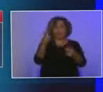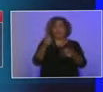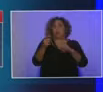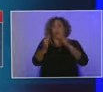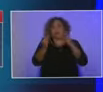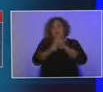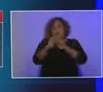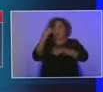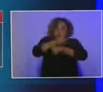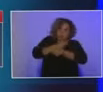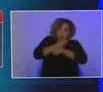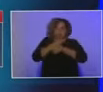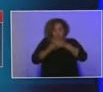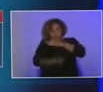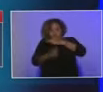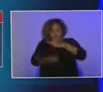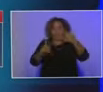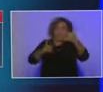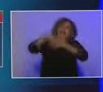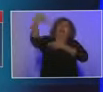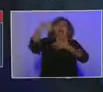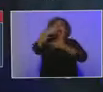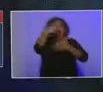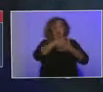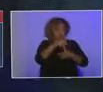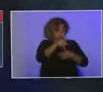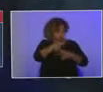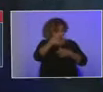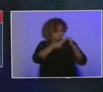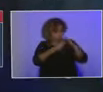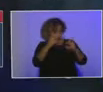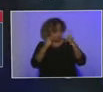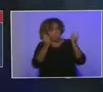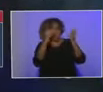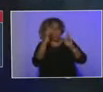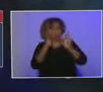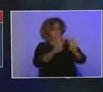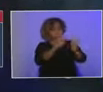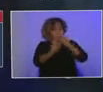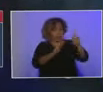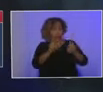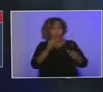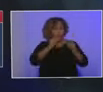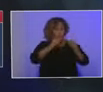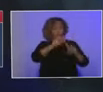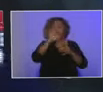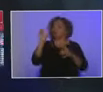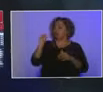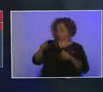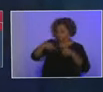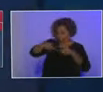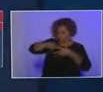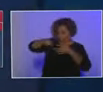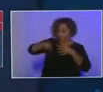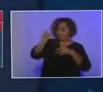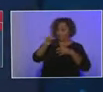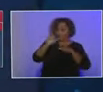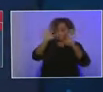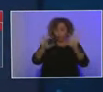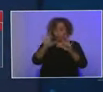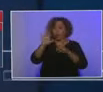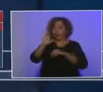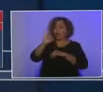están locos por salir al chinchorreo, ¿lo vieron ustedes en su municipio? Ferdinand, este fin de semana, sábado y domingo, esa área de